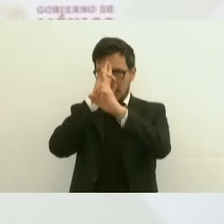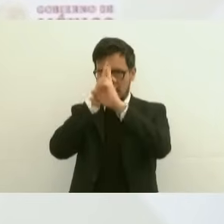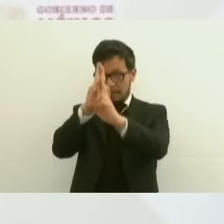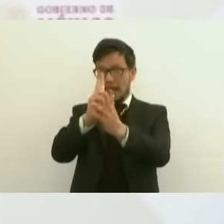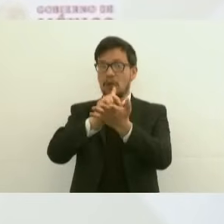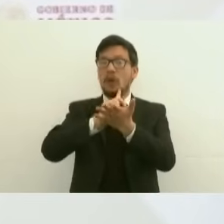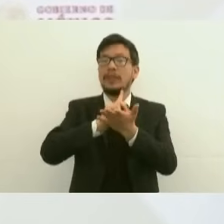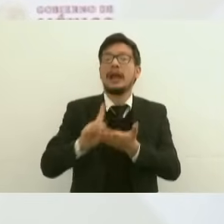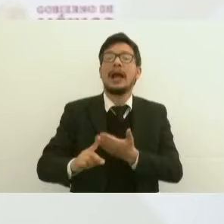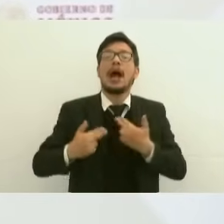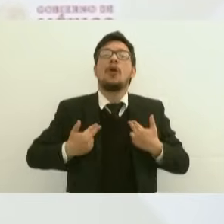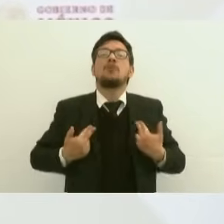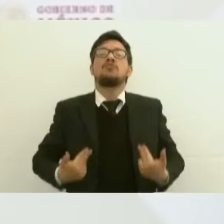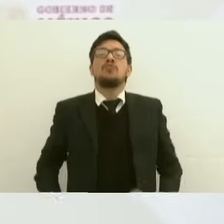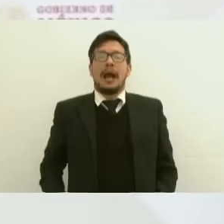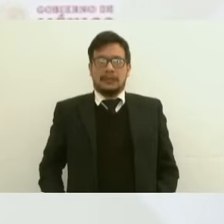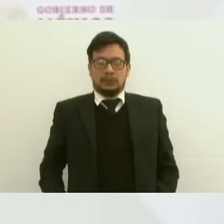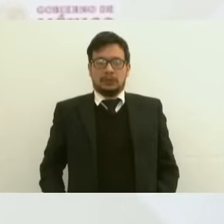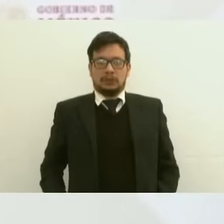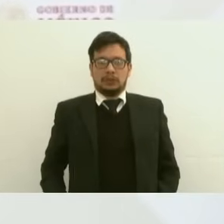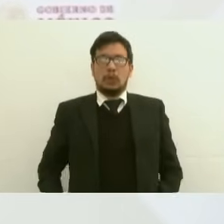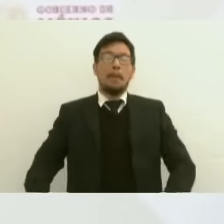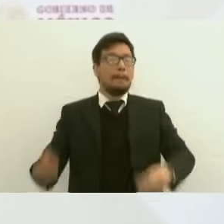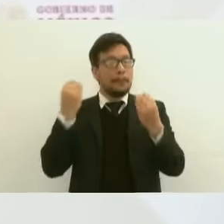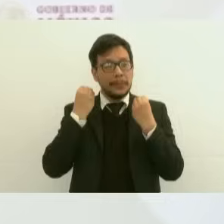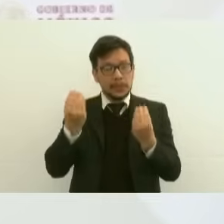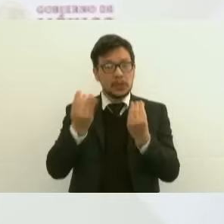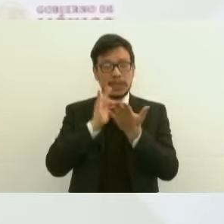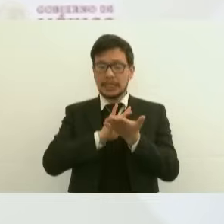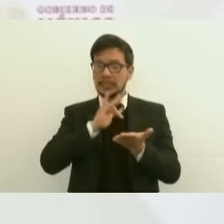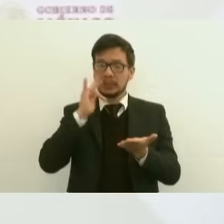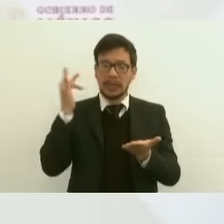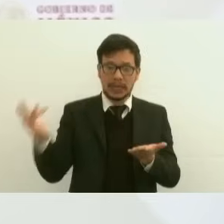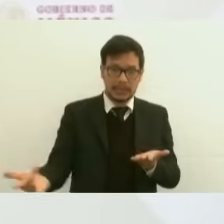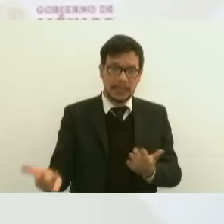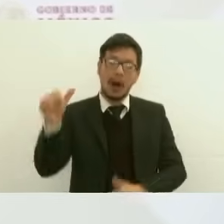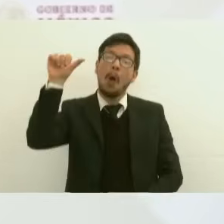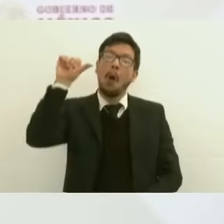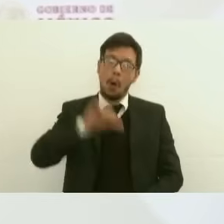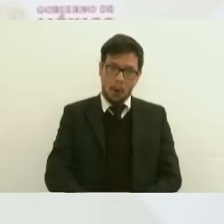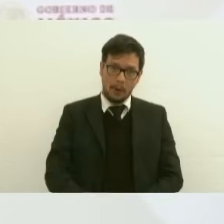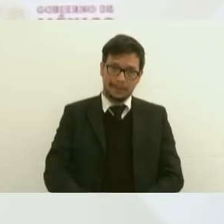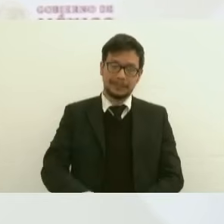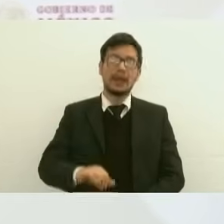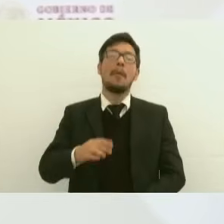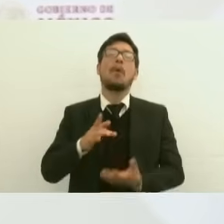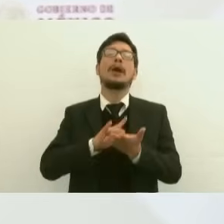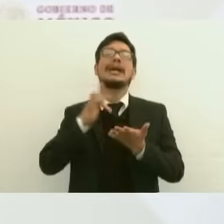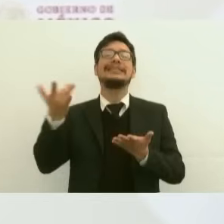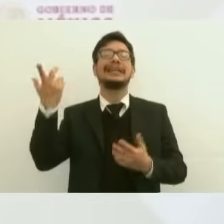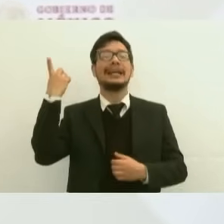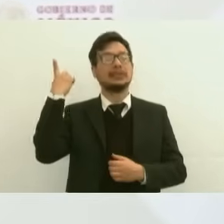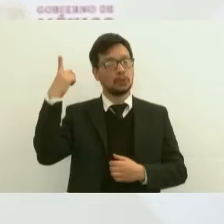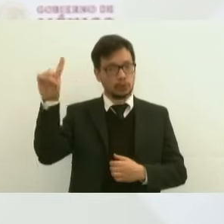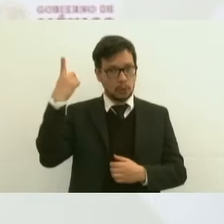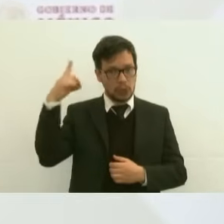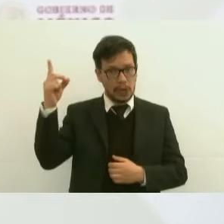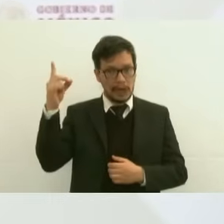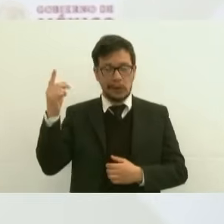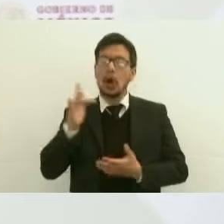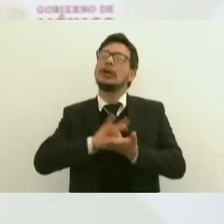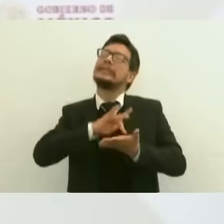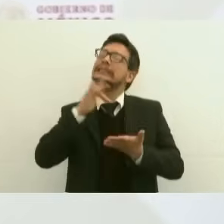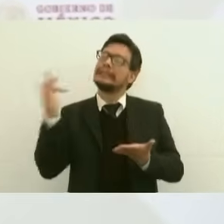las personas internas. Muchas gracias hoy a Durango, muchas gracias que nos permiten trabajar